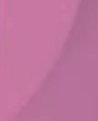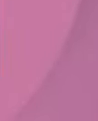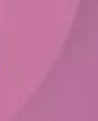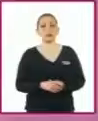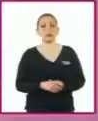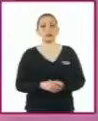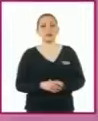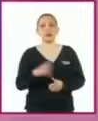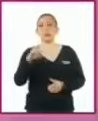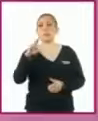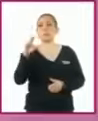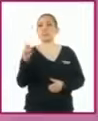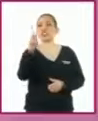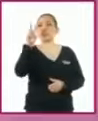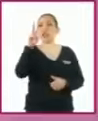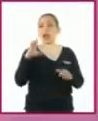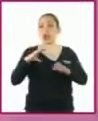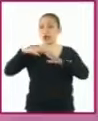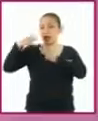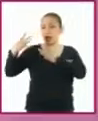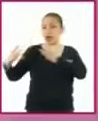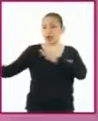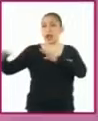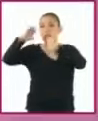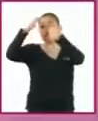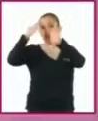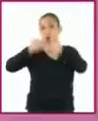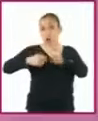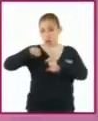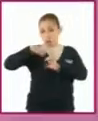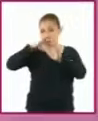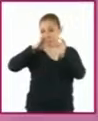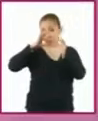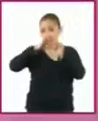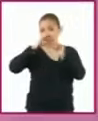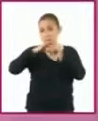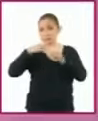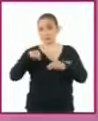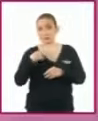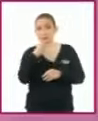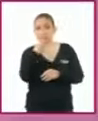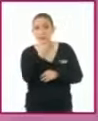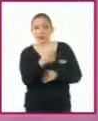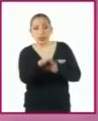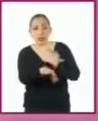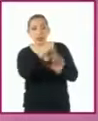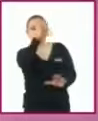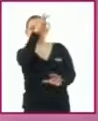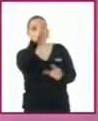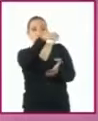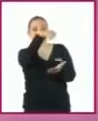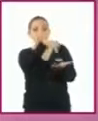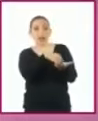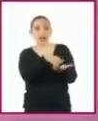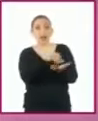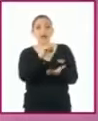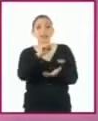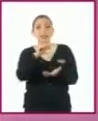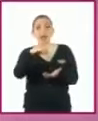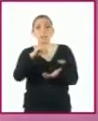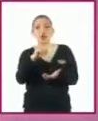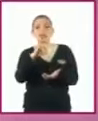Victoria Alada. La escultura de la que les hablaré lleva por nombre Nike. Fue encontrada en la isla de Samotracia,